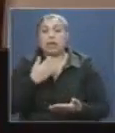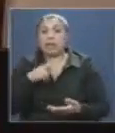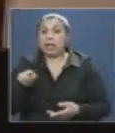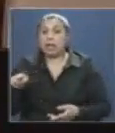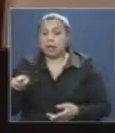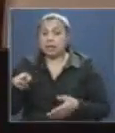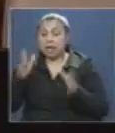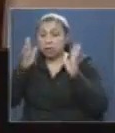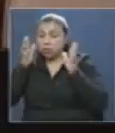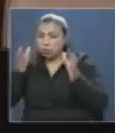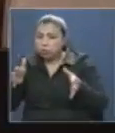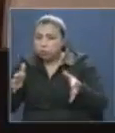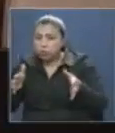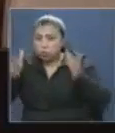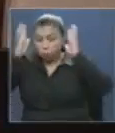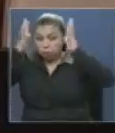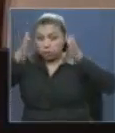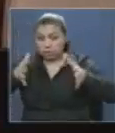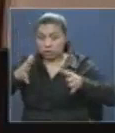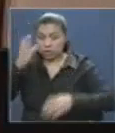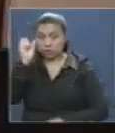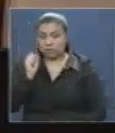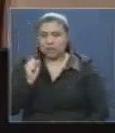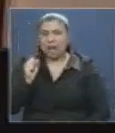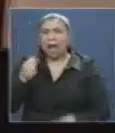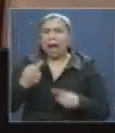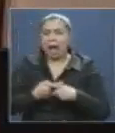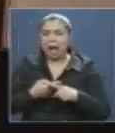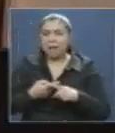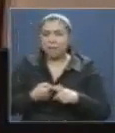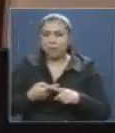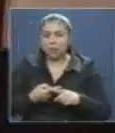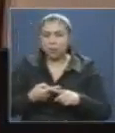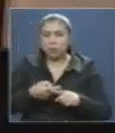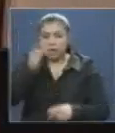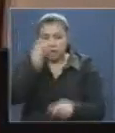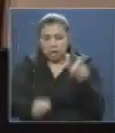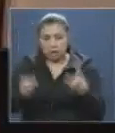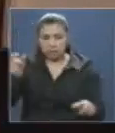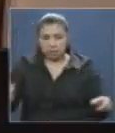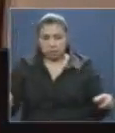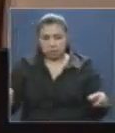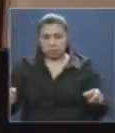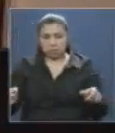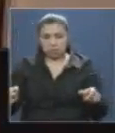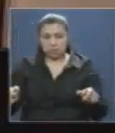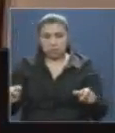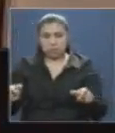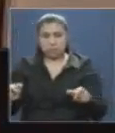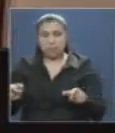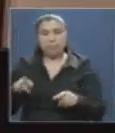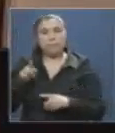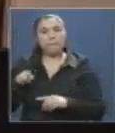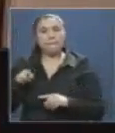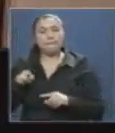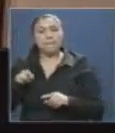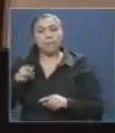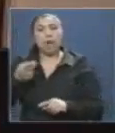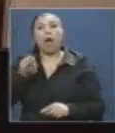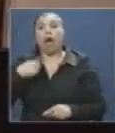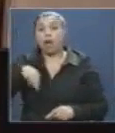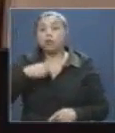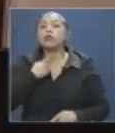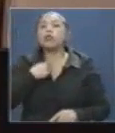de esa concentración del poder terminan abusando de los ciudadanos. Y dado que lo que a nosotros nos interesa